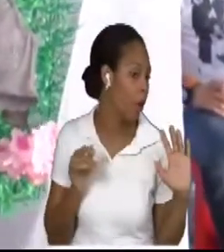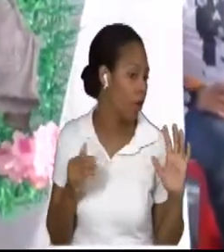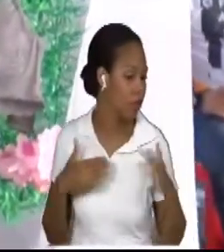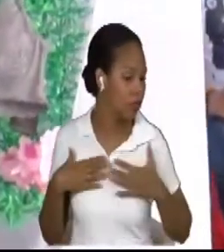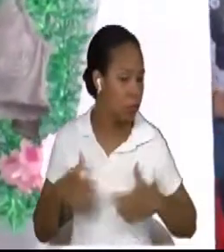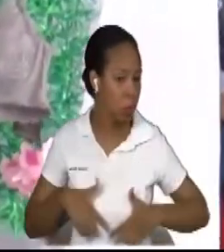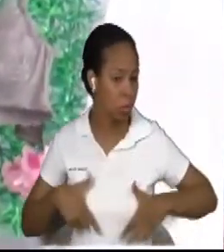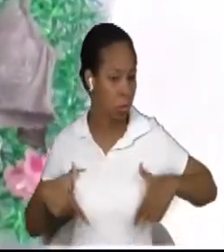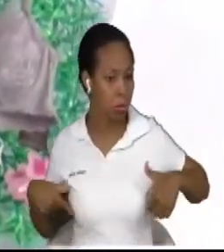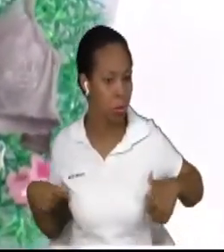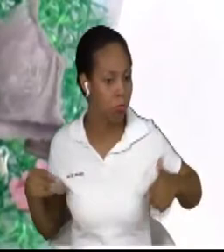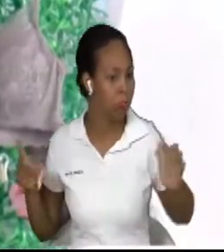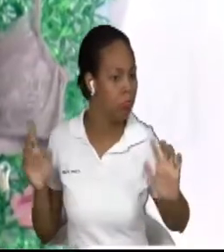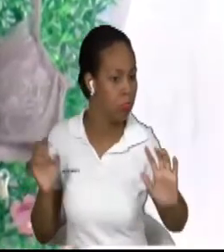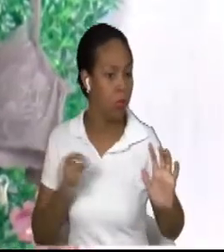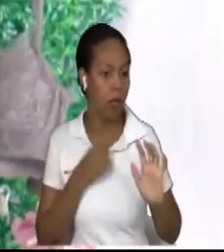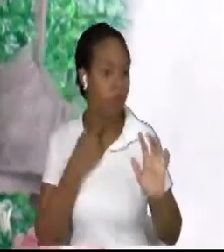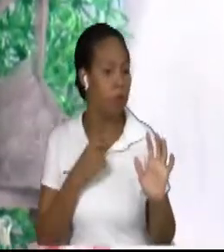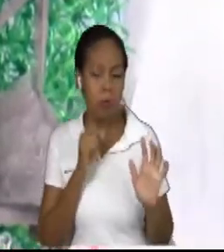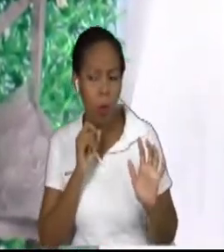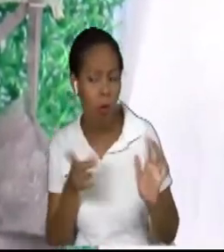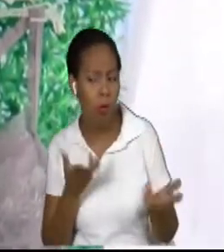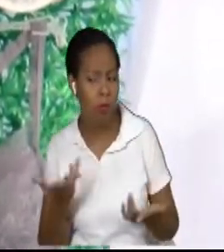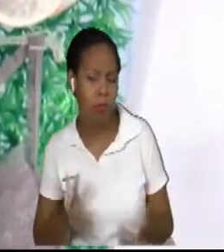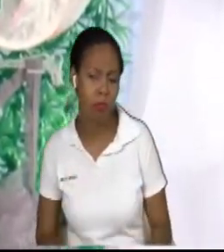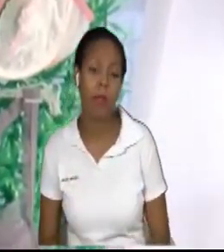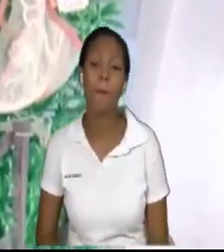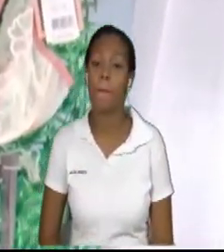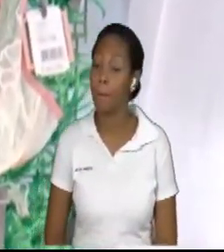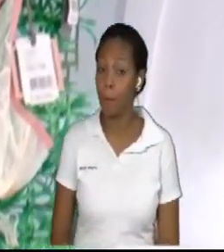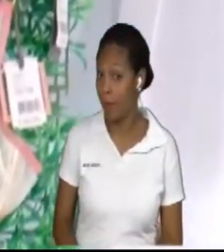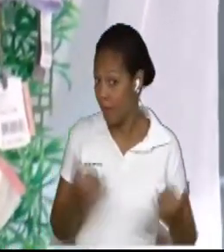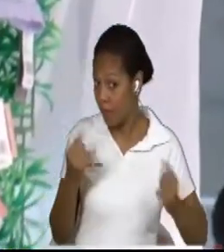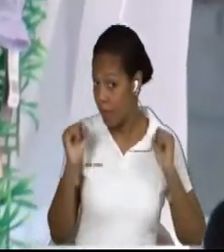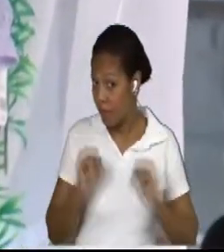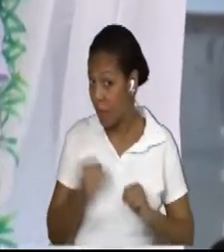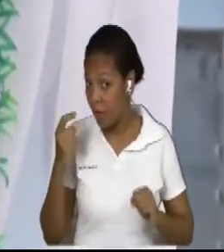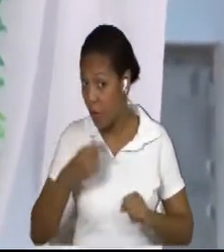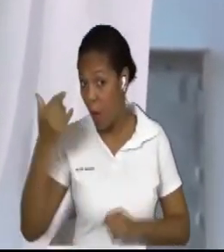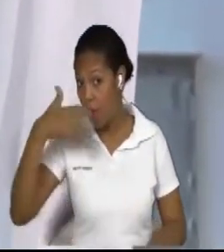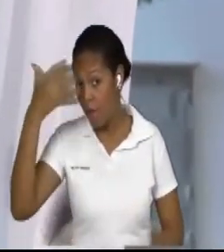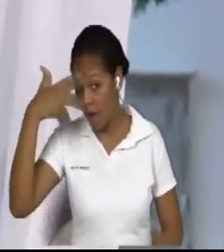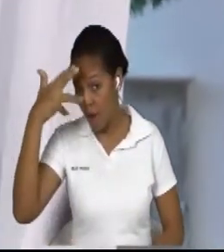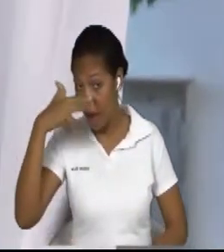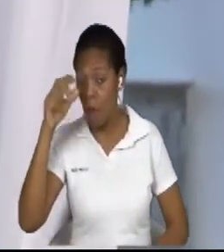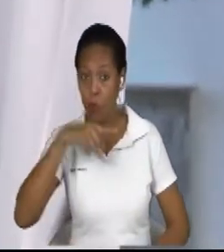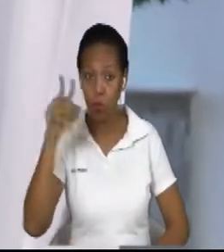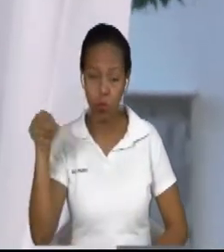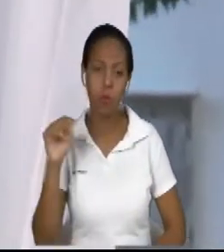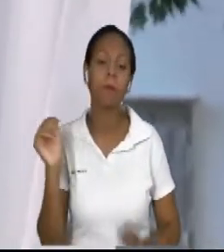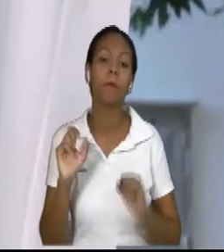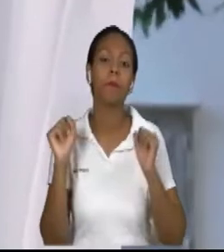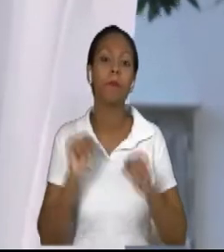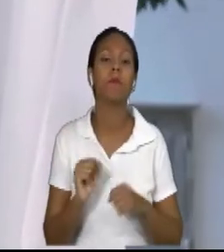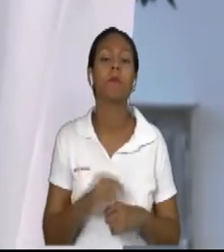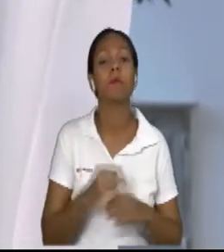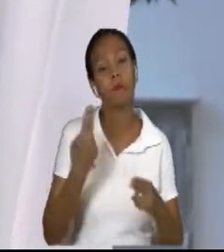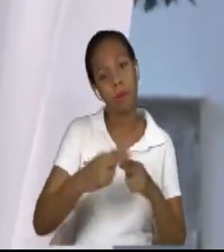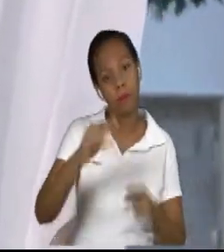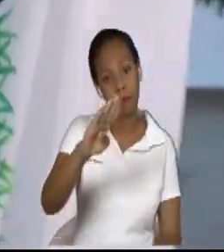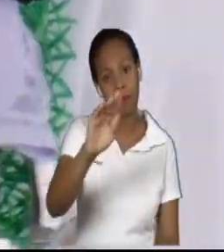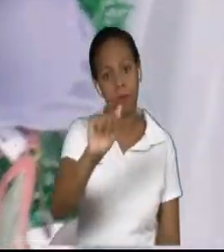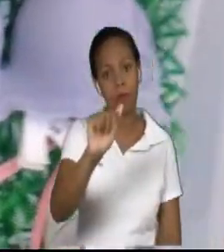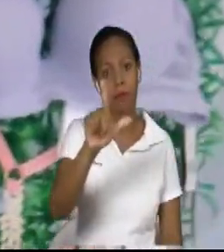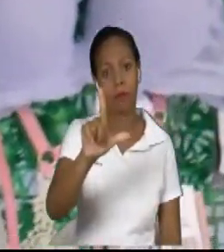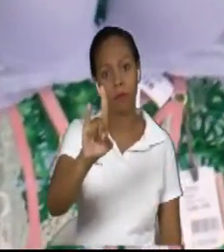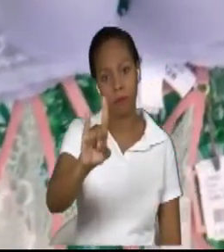interior femenina, ¿dónde la puedo ir a encontrar? Ahora mismo nos pueden seguir en nuestro fanpage, en la página de Facebook, El Baúl Rosa.